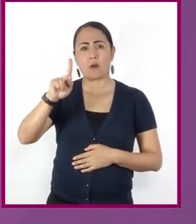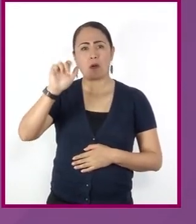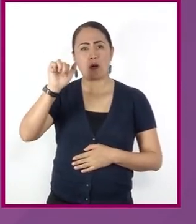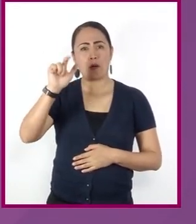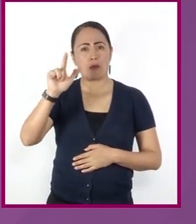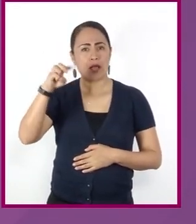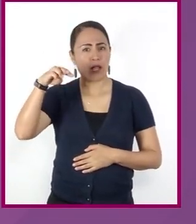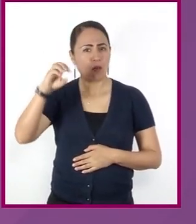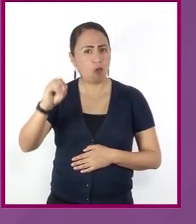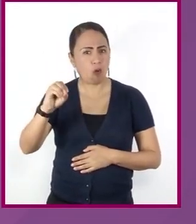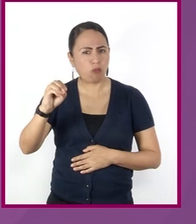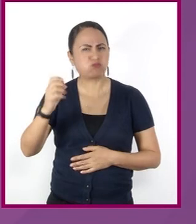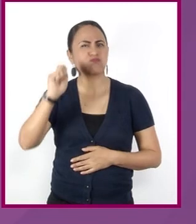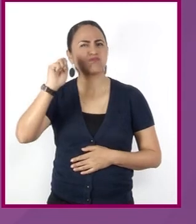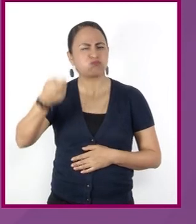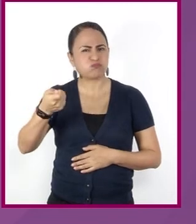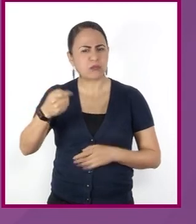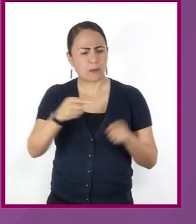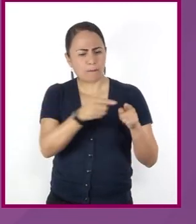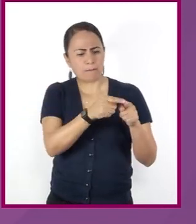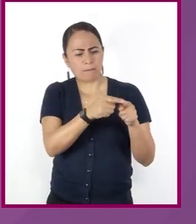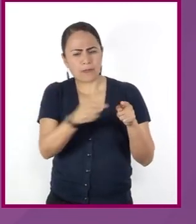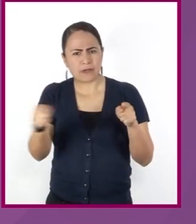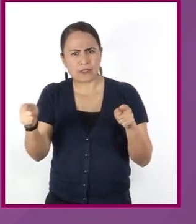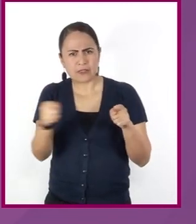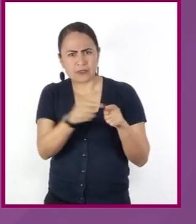narices. Palmo era una medida.